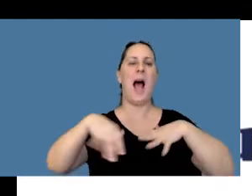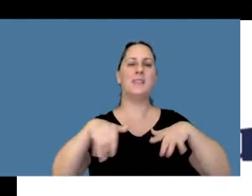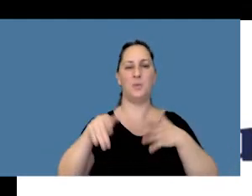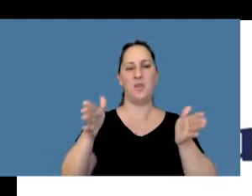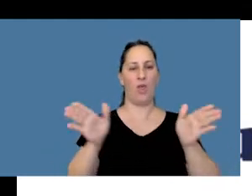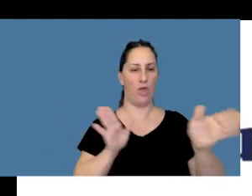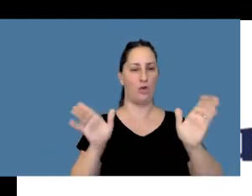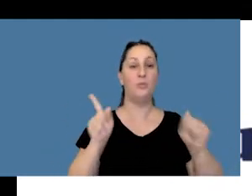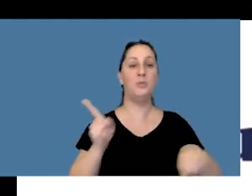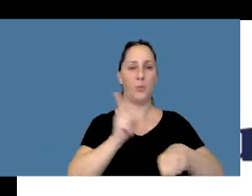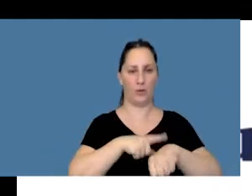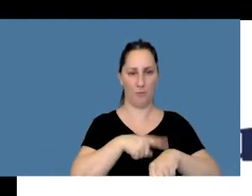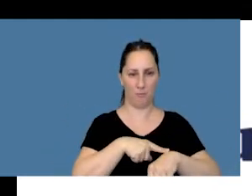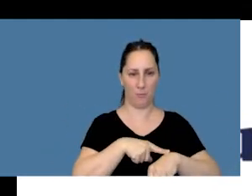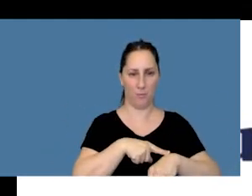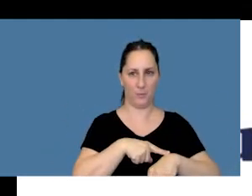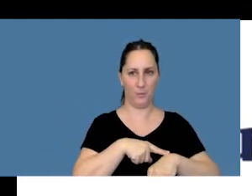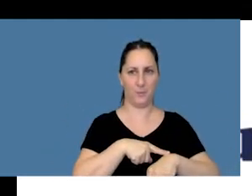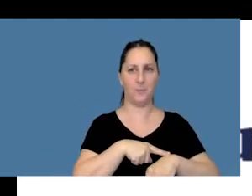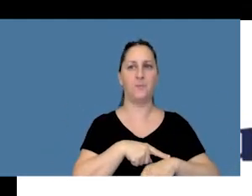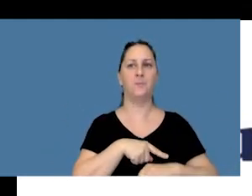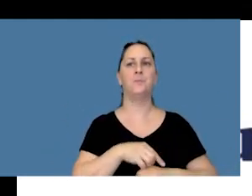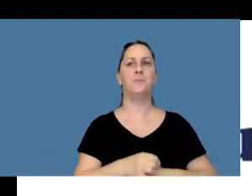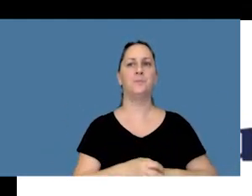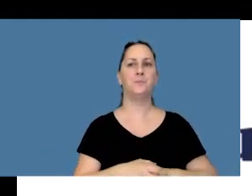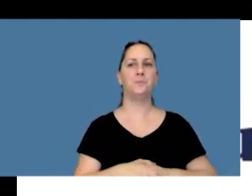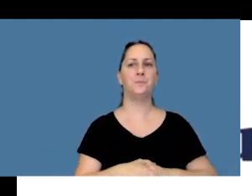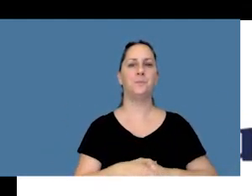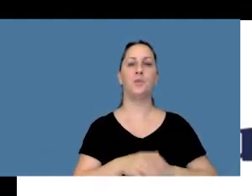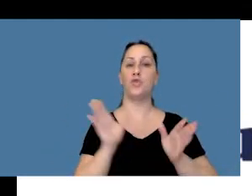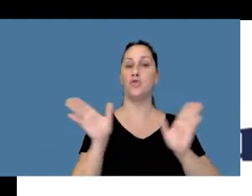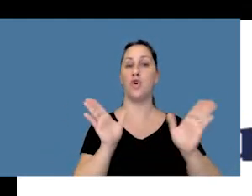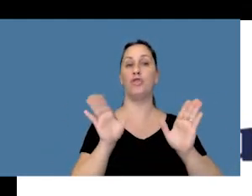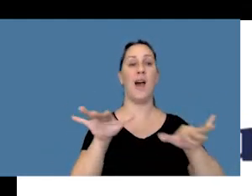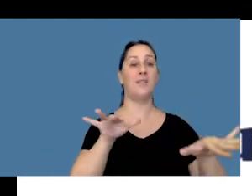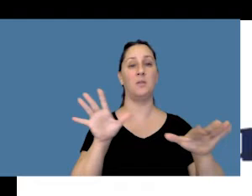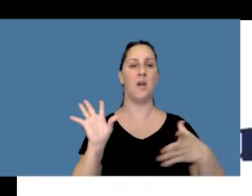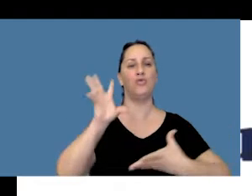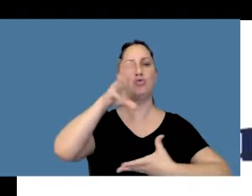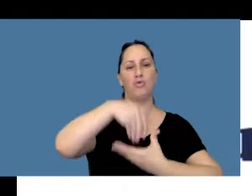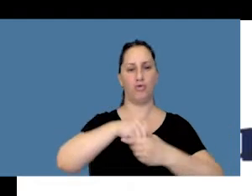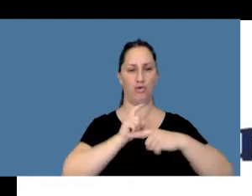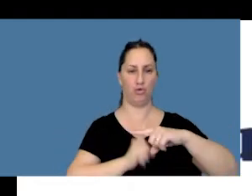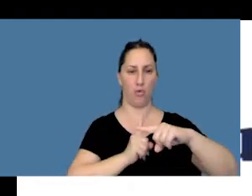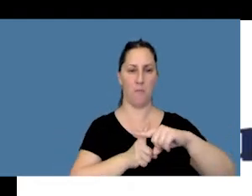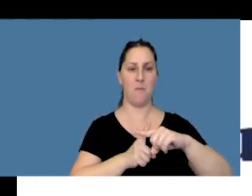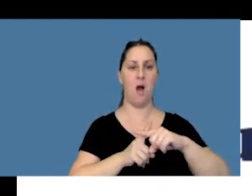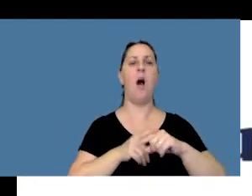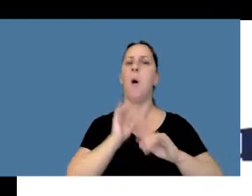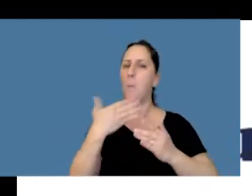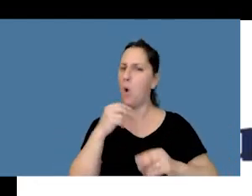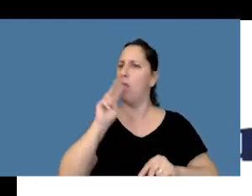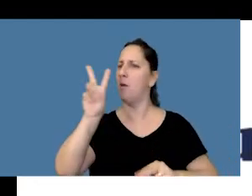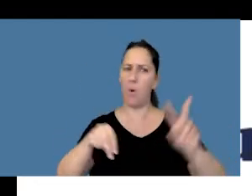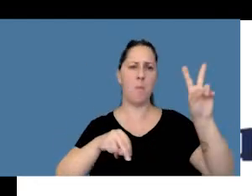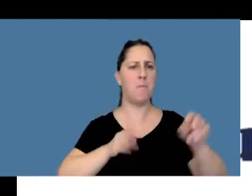simultáneas? Se van a sumar dichas actividades, es decir, tiene todas las fuentes de ingreso habilitadas al mismo